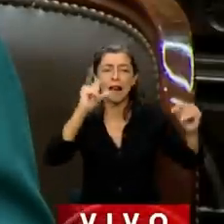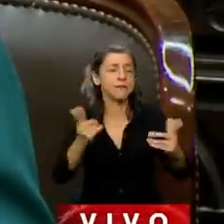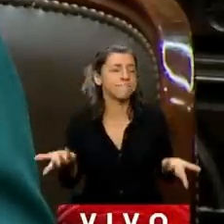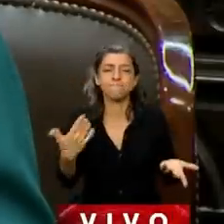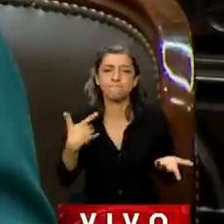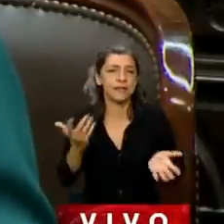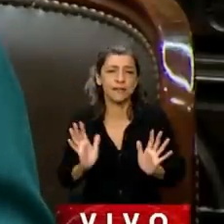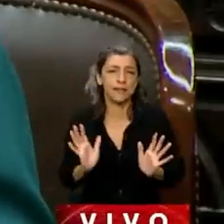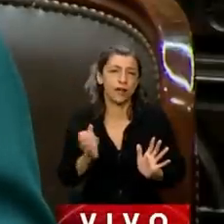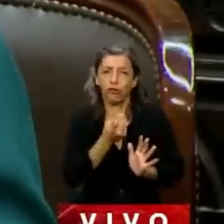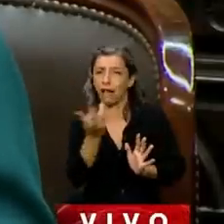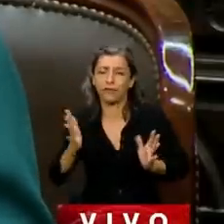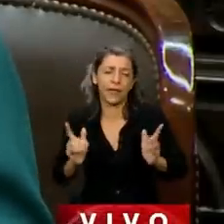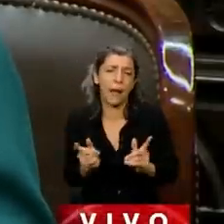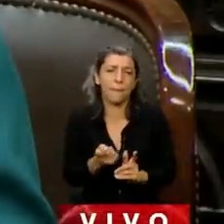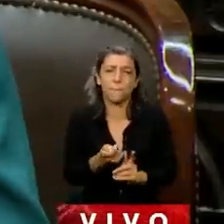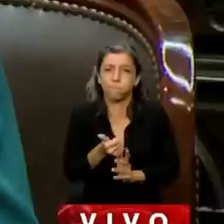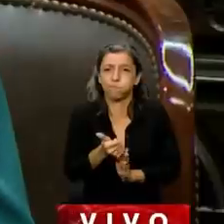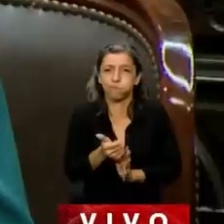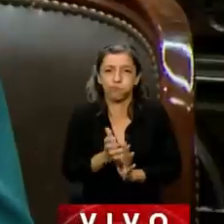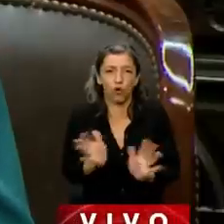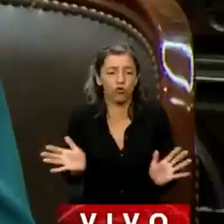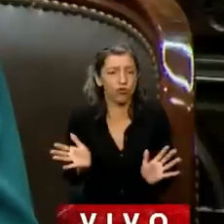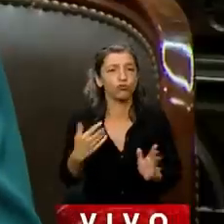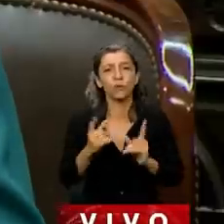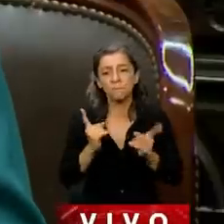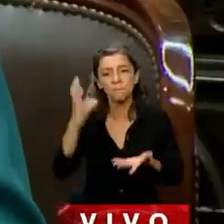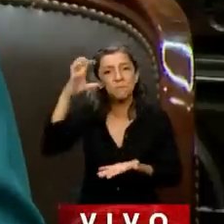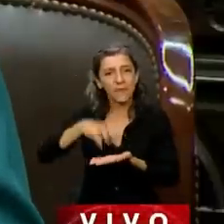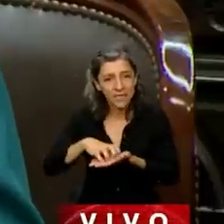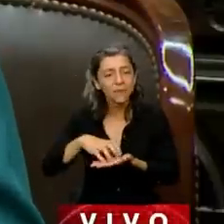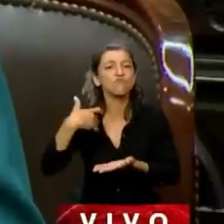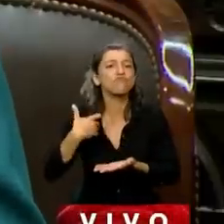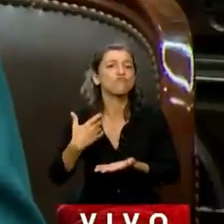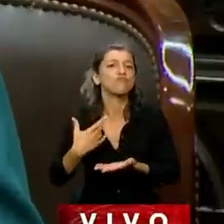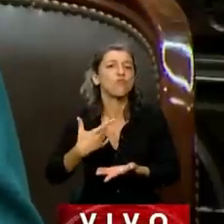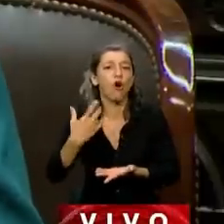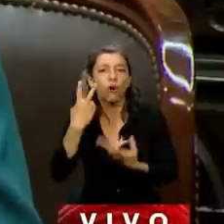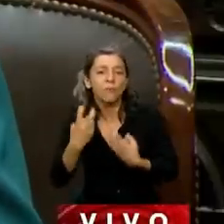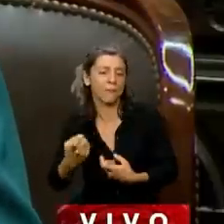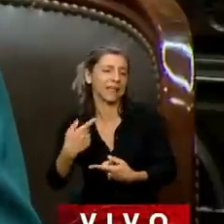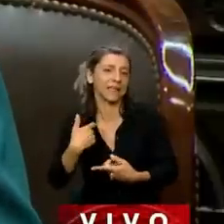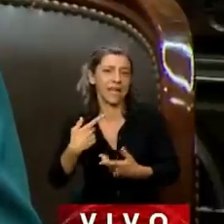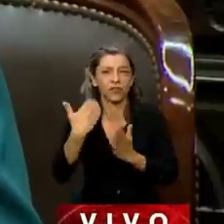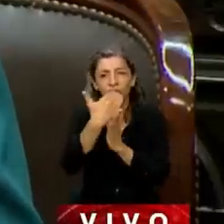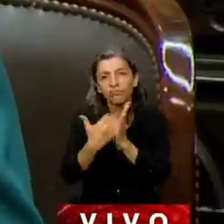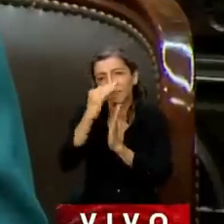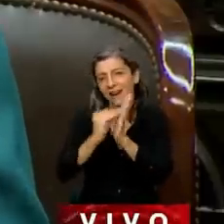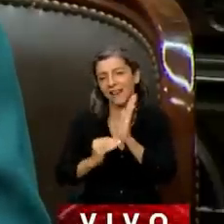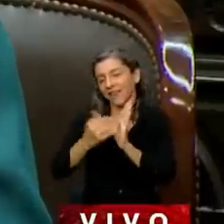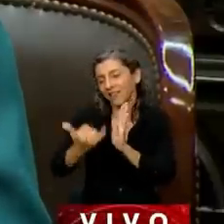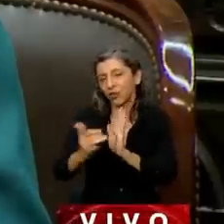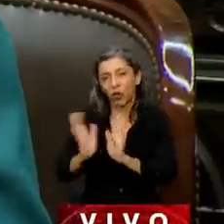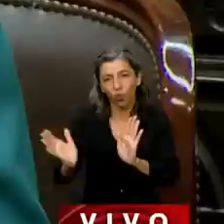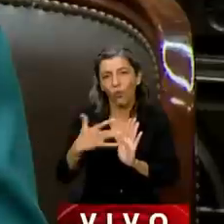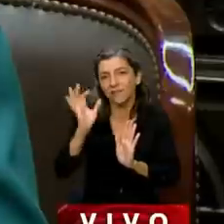estas cifras que, según el Observatorio Federal de Recursos Humanos de Argentina, existen. Vuelvo a repetir que existe